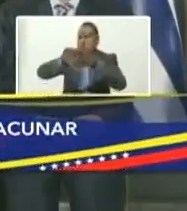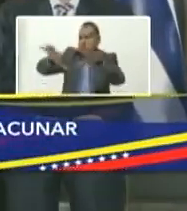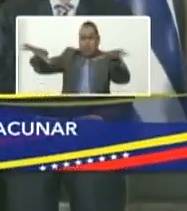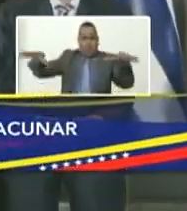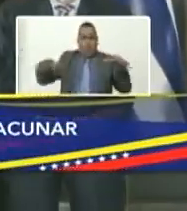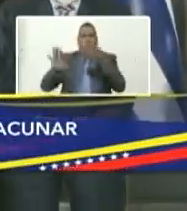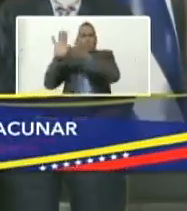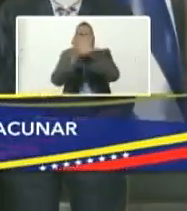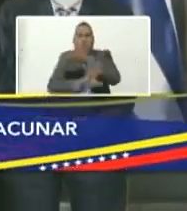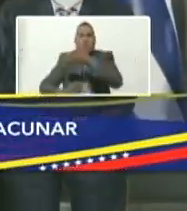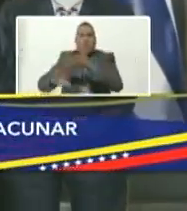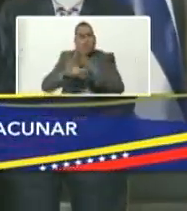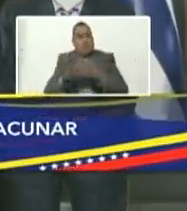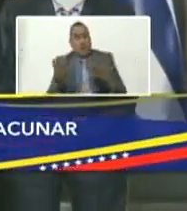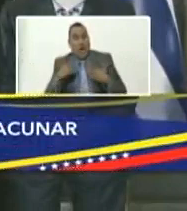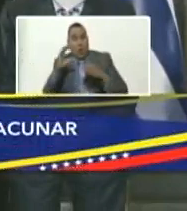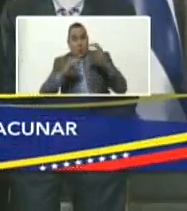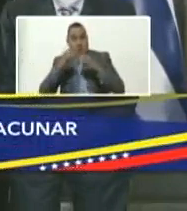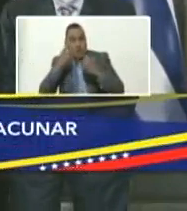revisión permanente.